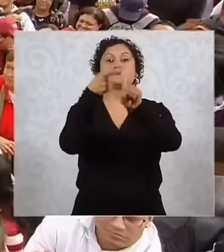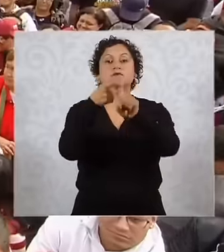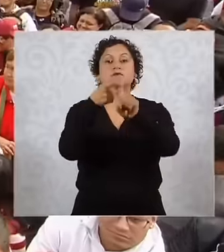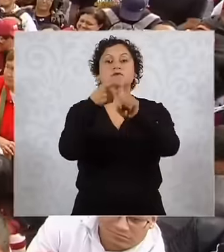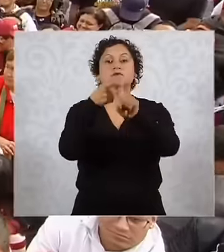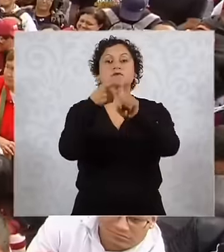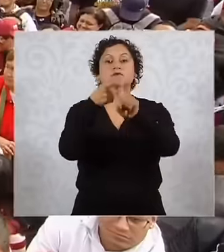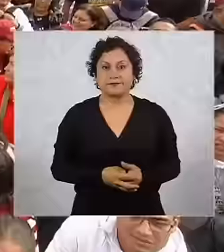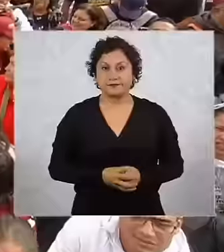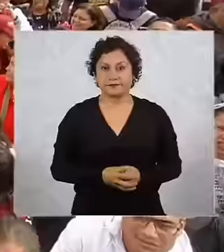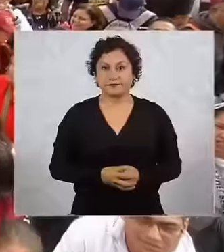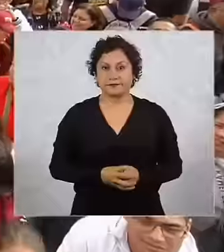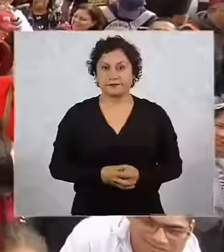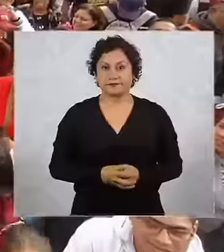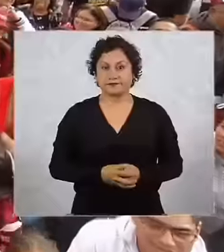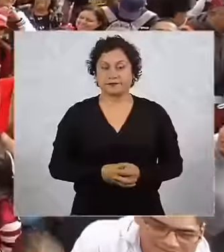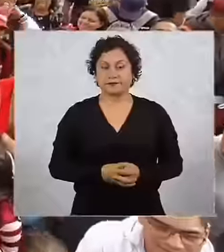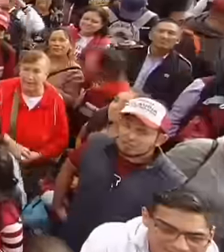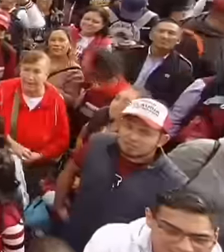conjuntamente.